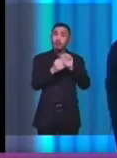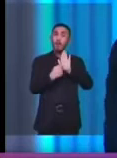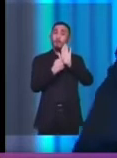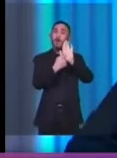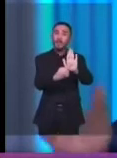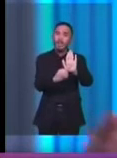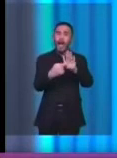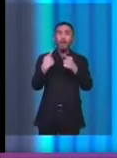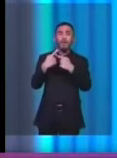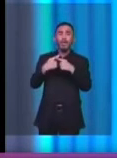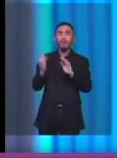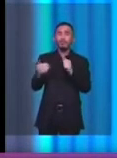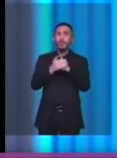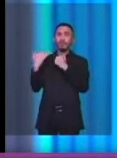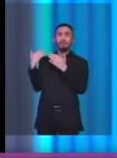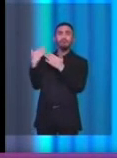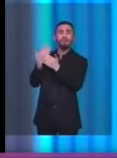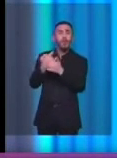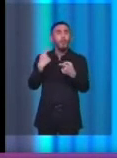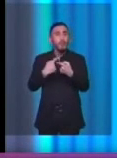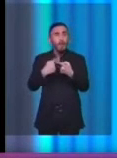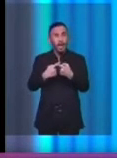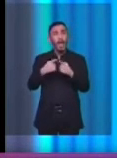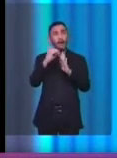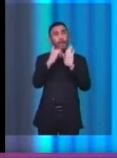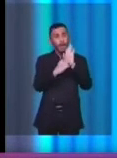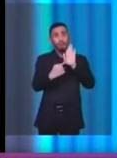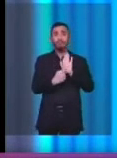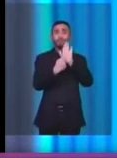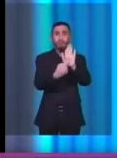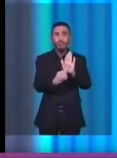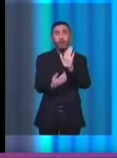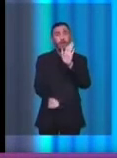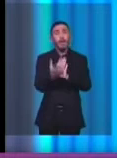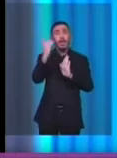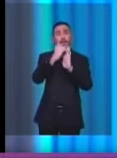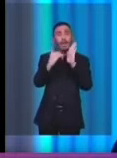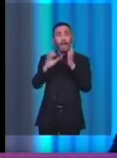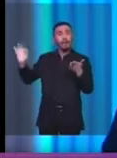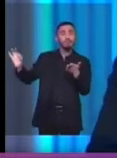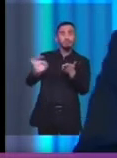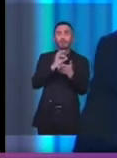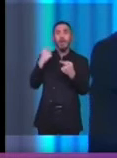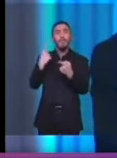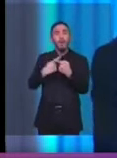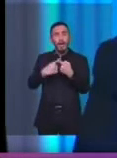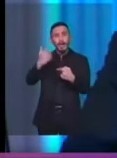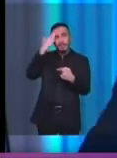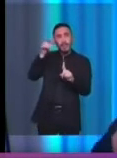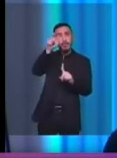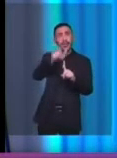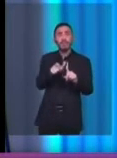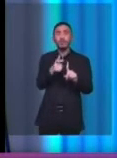izquierda, uno con una apertura mayor de la economía, otro mucho menor, uno que